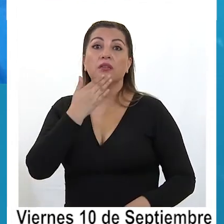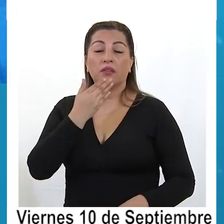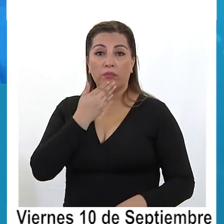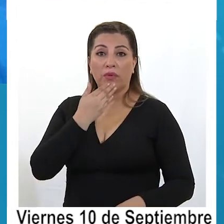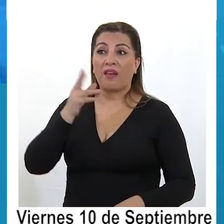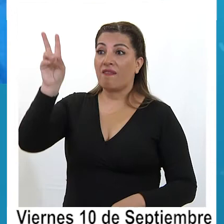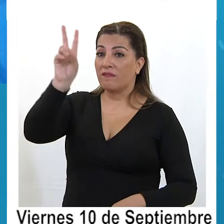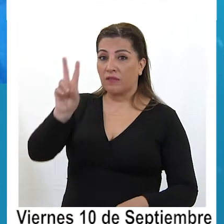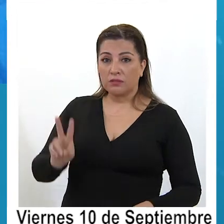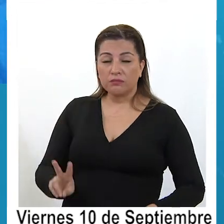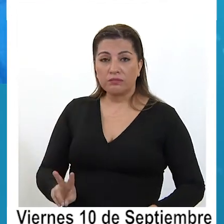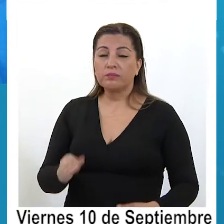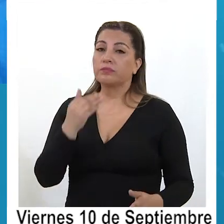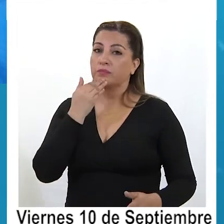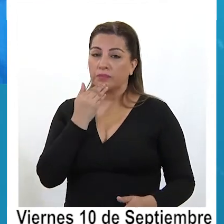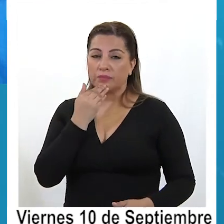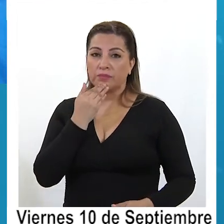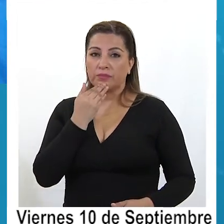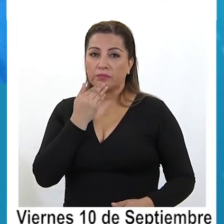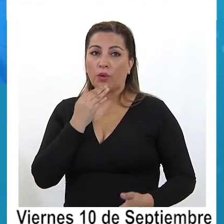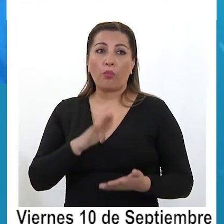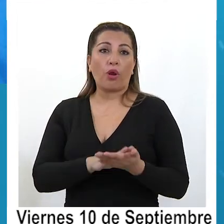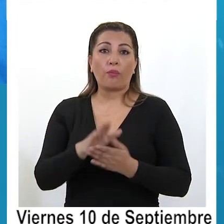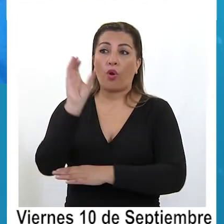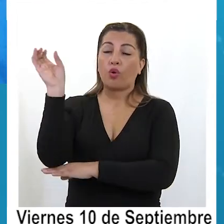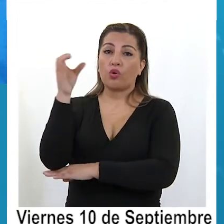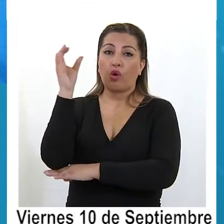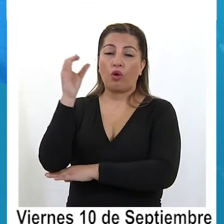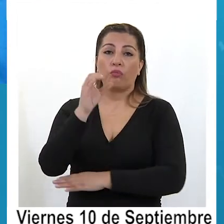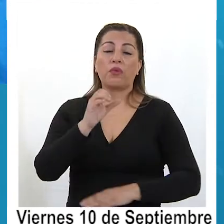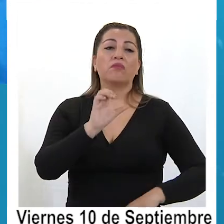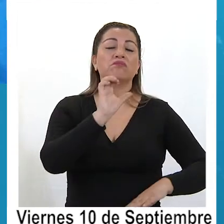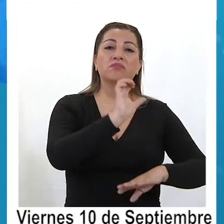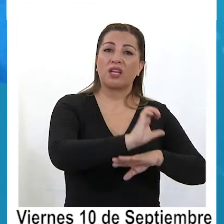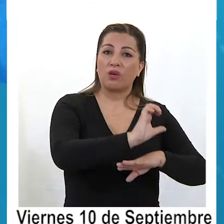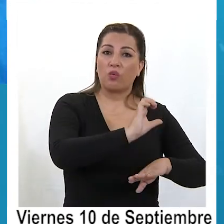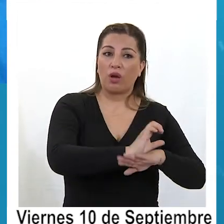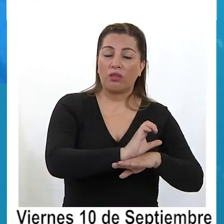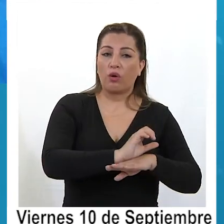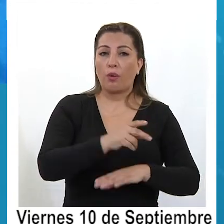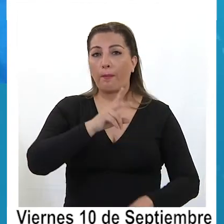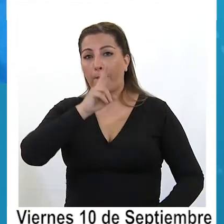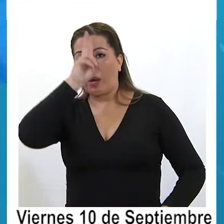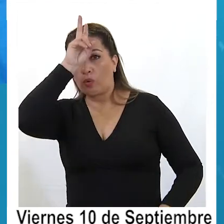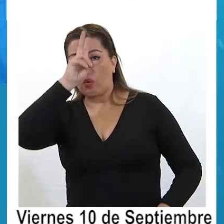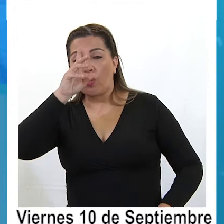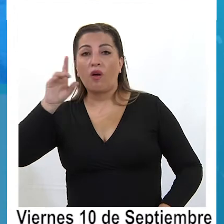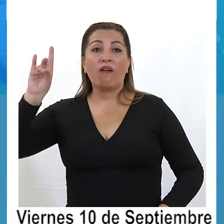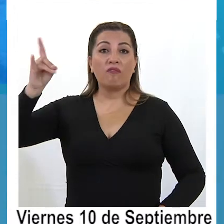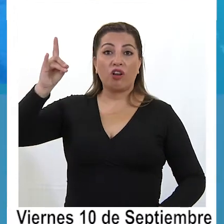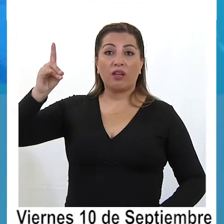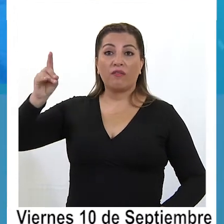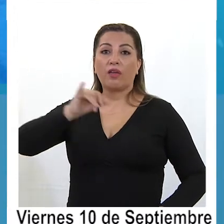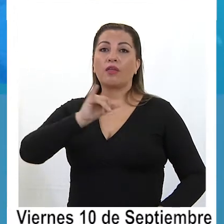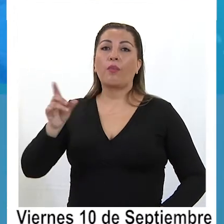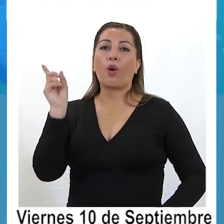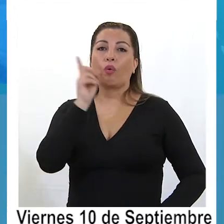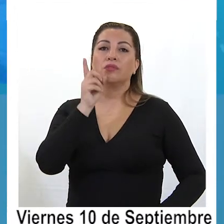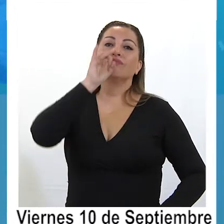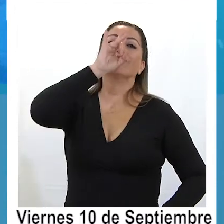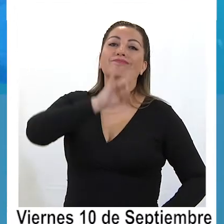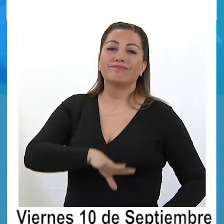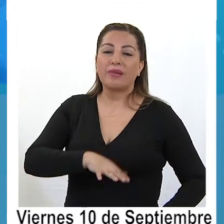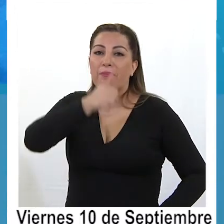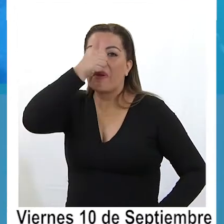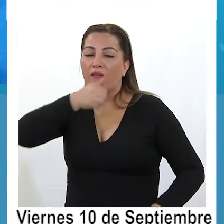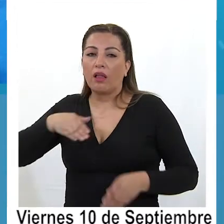han transcurrido los cruces fronterizos desde Colombia, Ecuador, Perú, Bolivia, para finalmente llegar a Chile de la misma manera, en forma